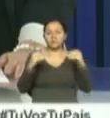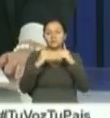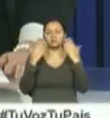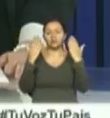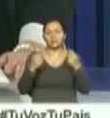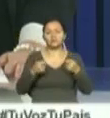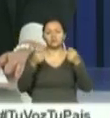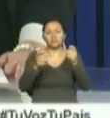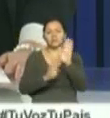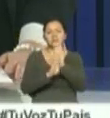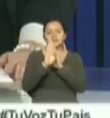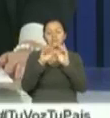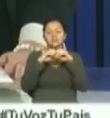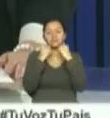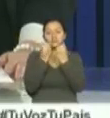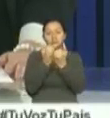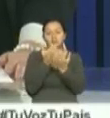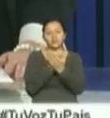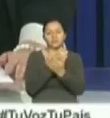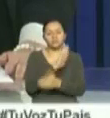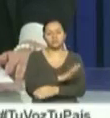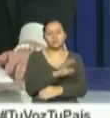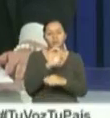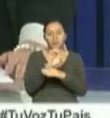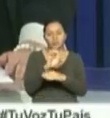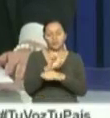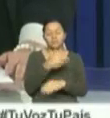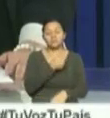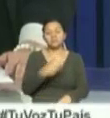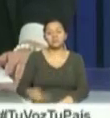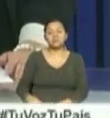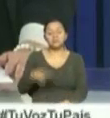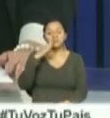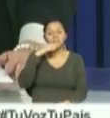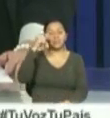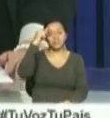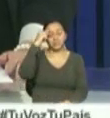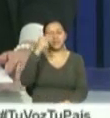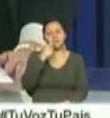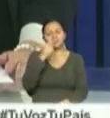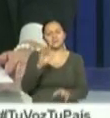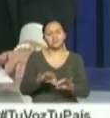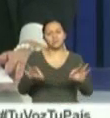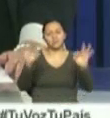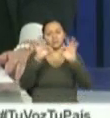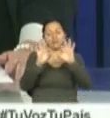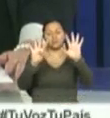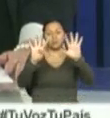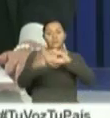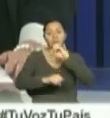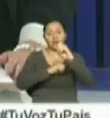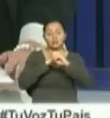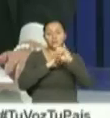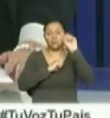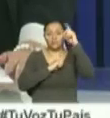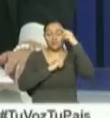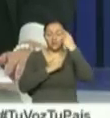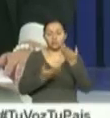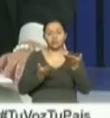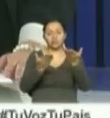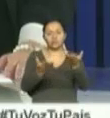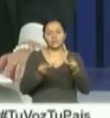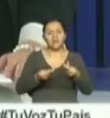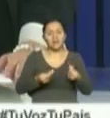de desarrollo social y económico para el país. El presidente Rafael Correa destacó que en estos 9 años de gobierno no se ha